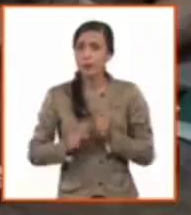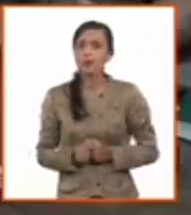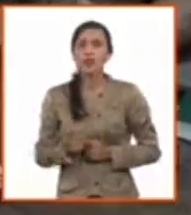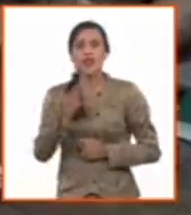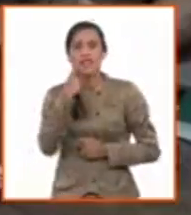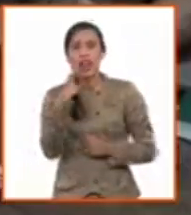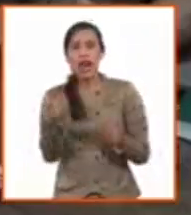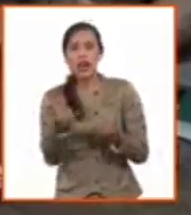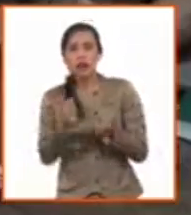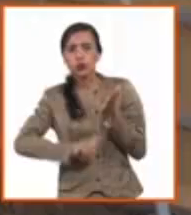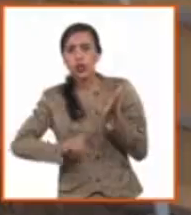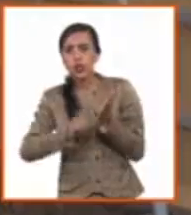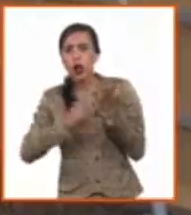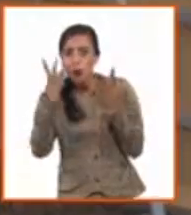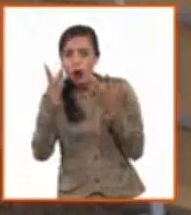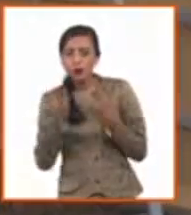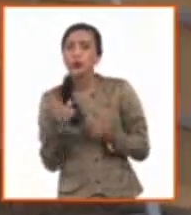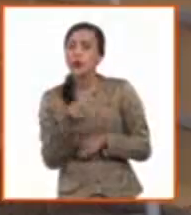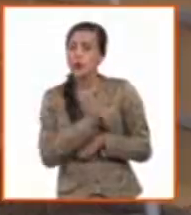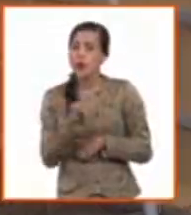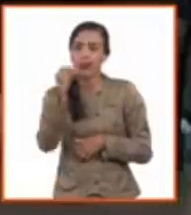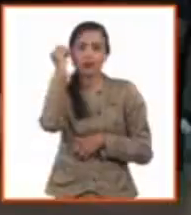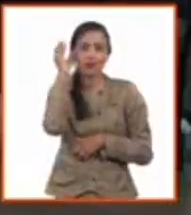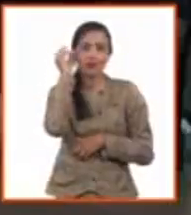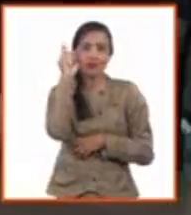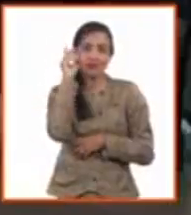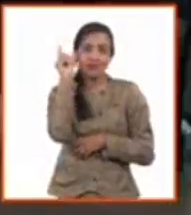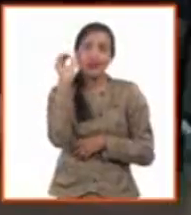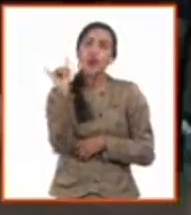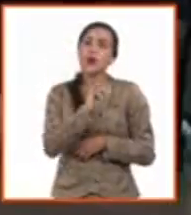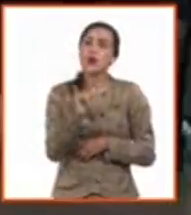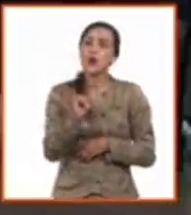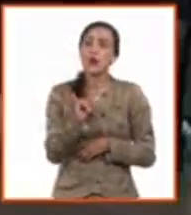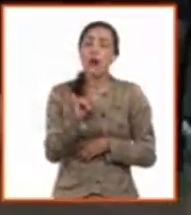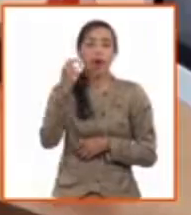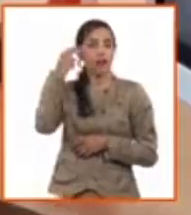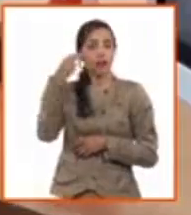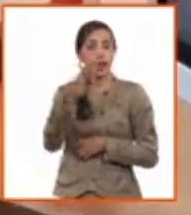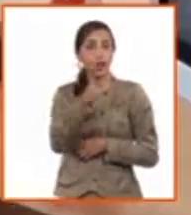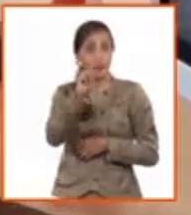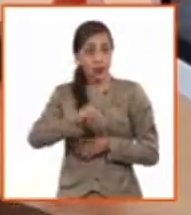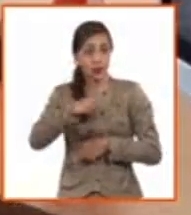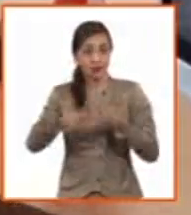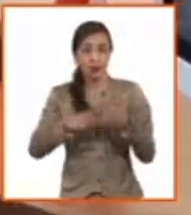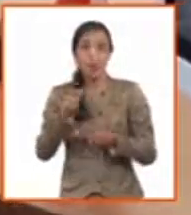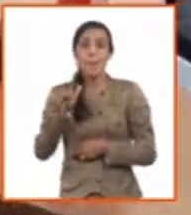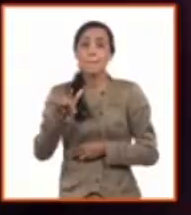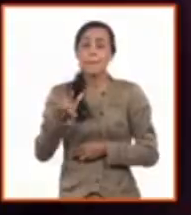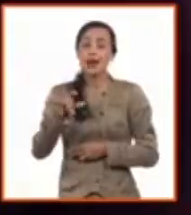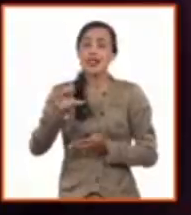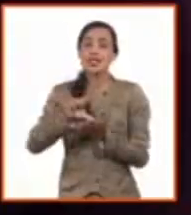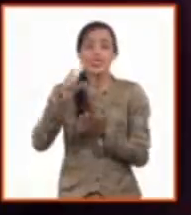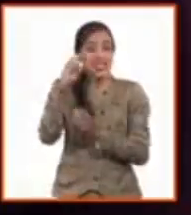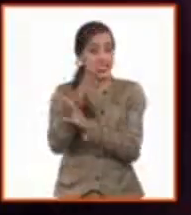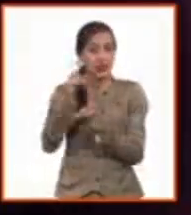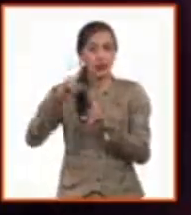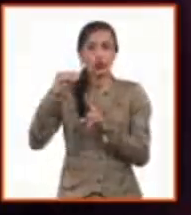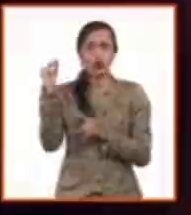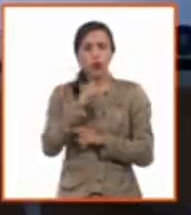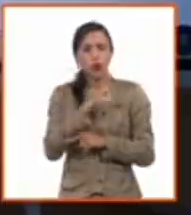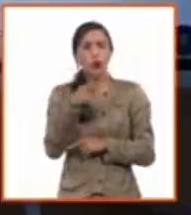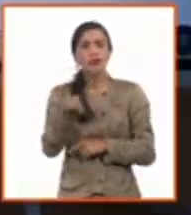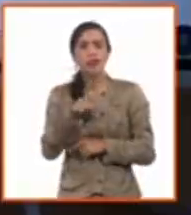hay consumo en ejea desde la innovación y con el talento de los desarrolladores el parque científico-tecnológico dota de herramientas